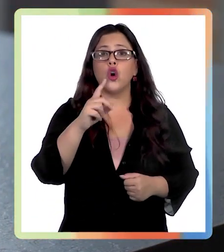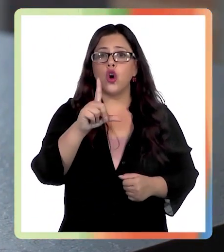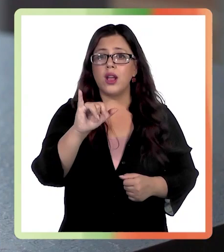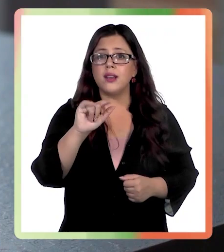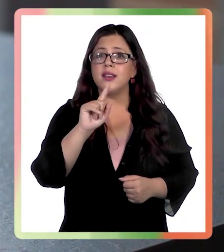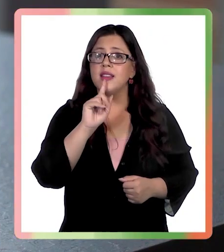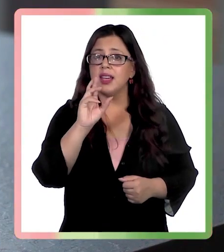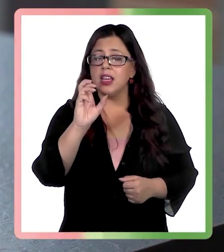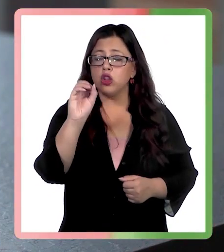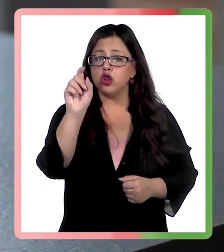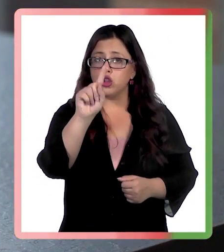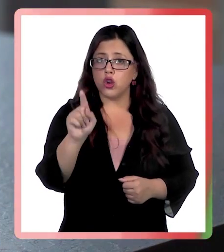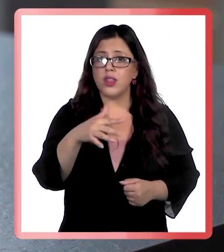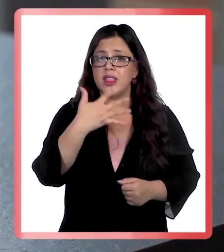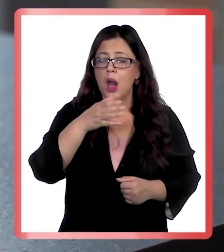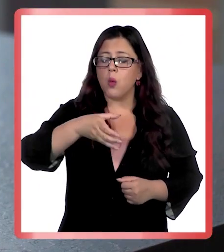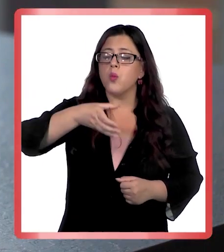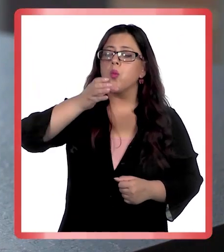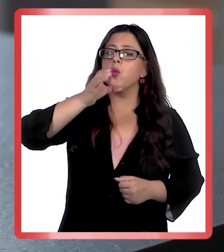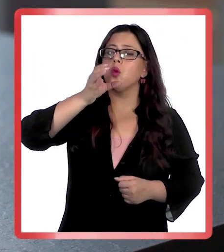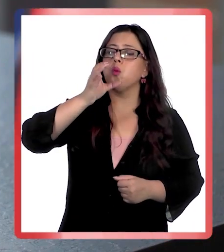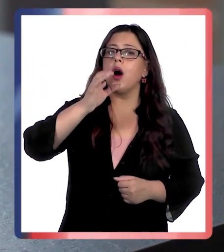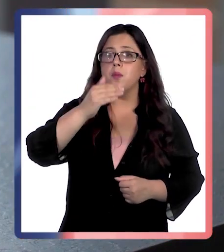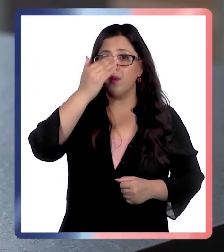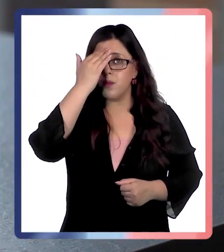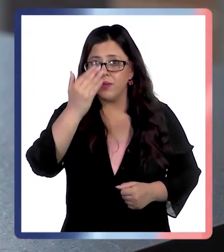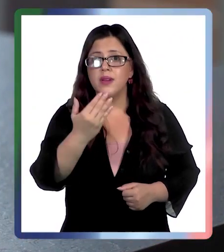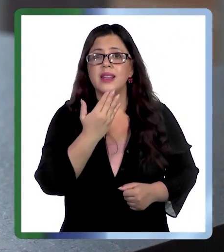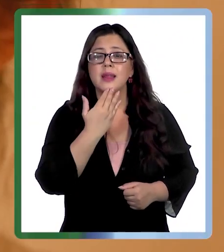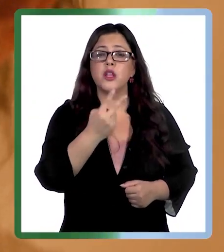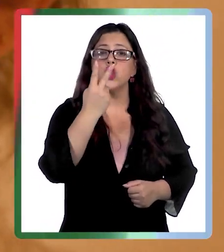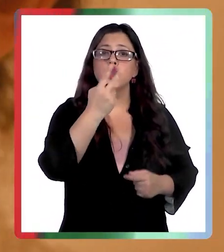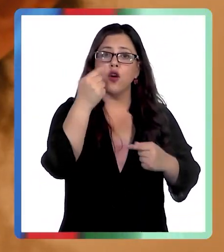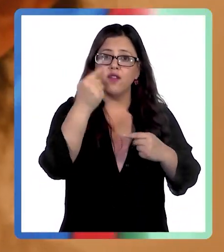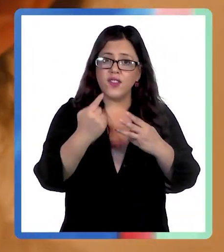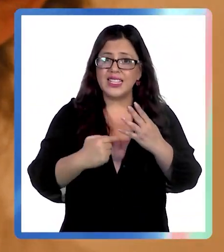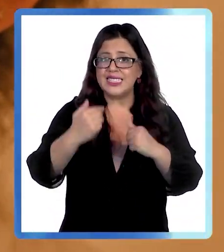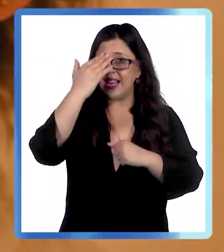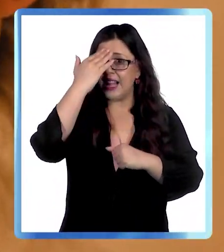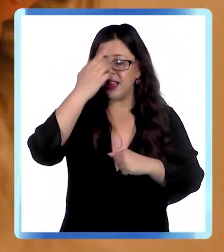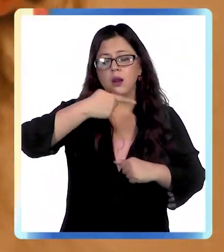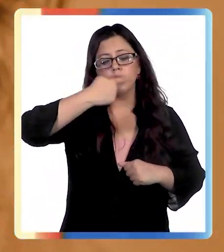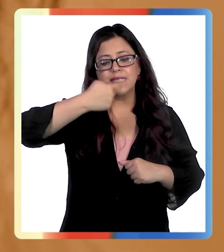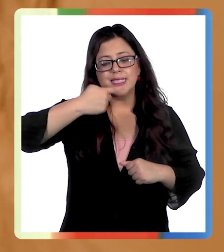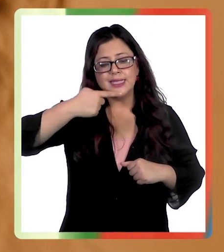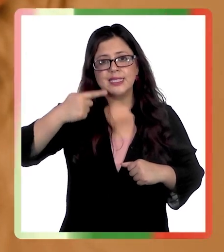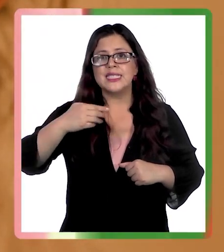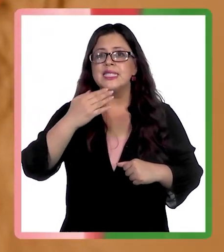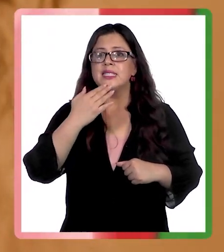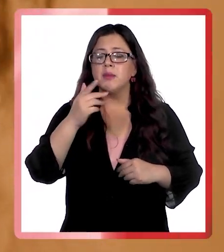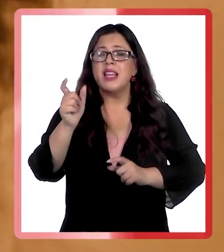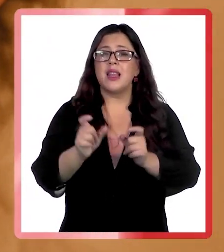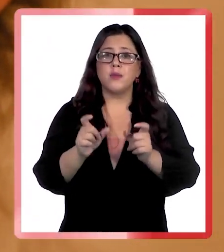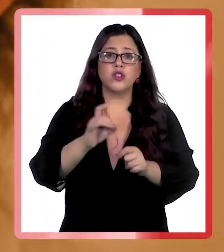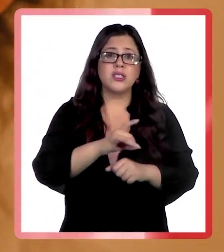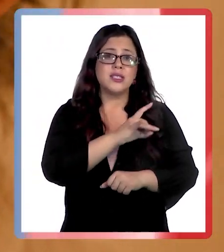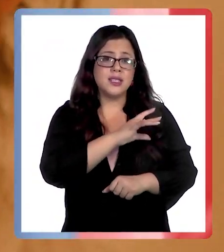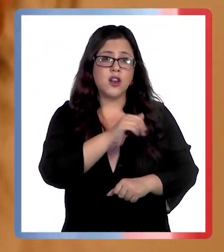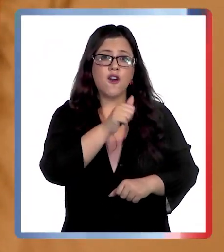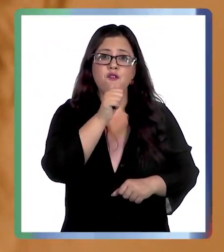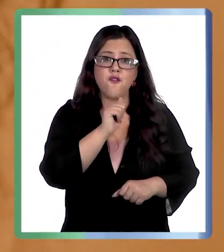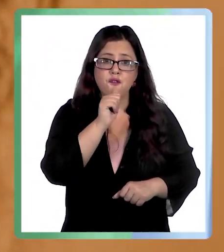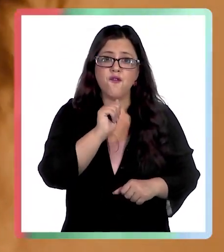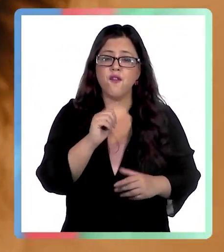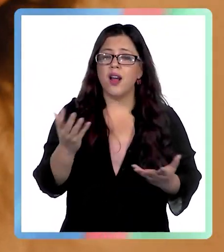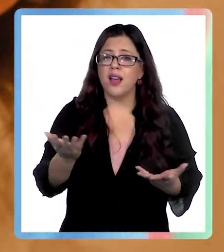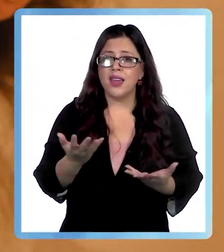lr de agua al día Ya cepillado al menos dos veces al día y por supuesto algo que a los chilenos